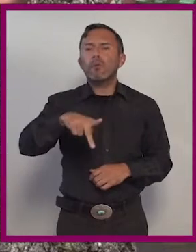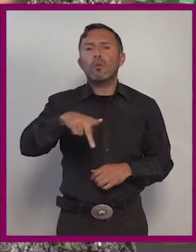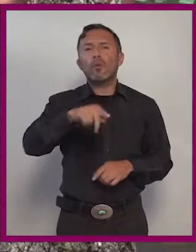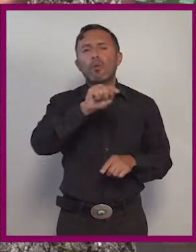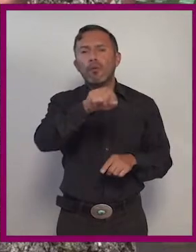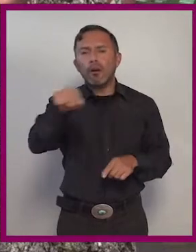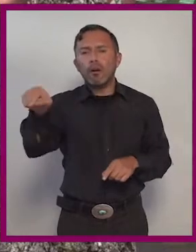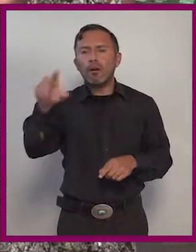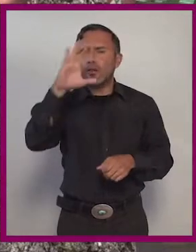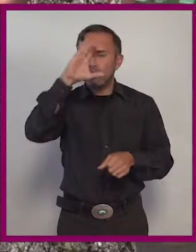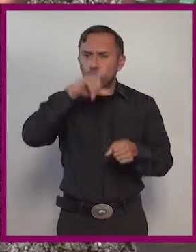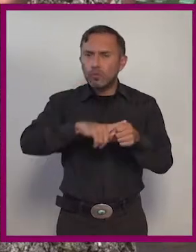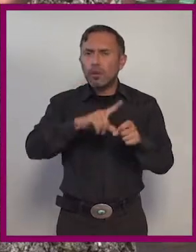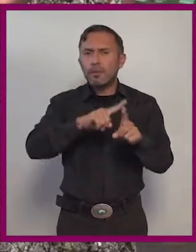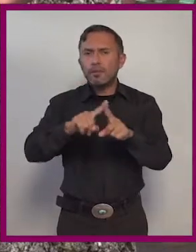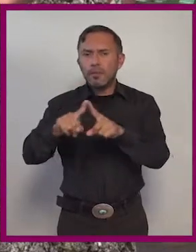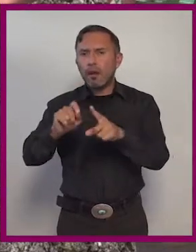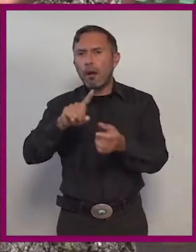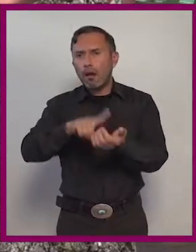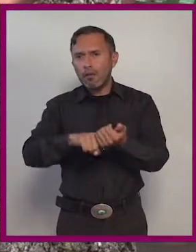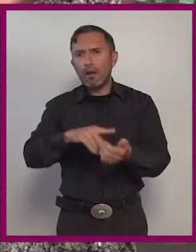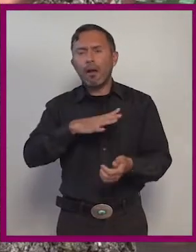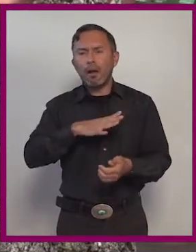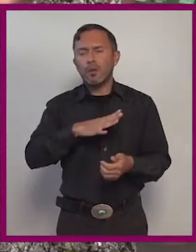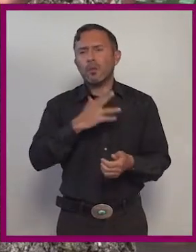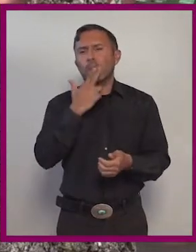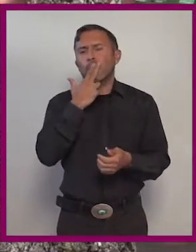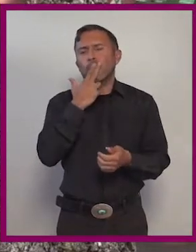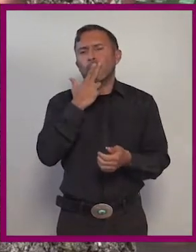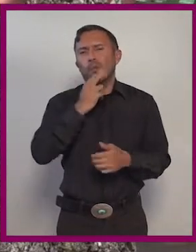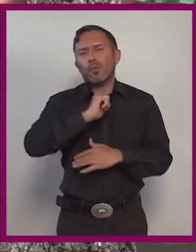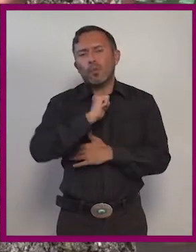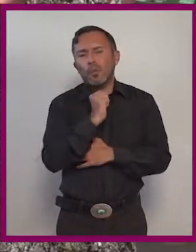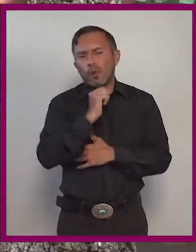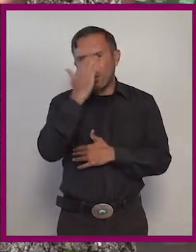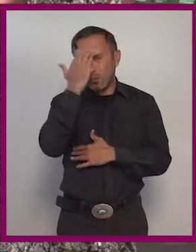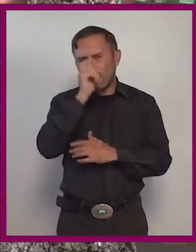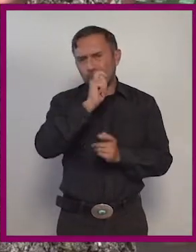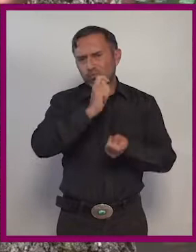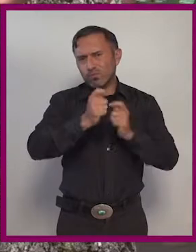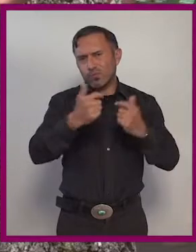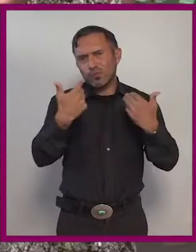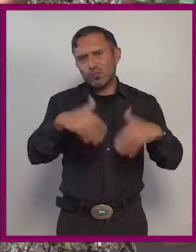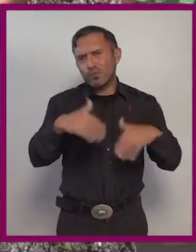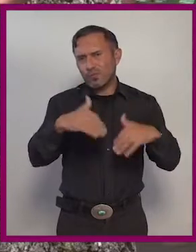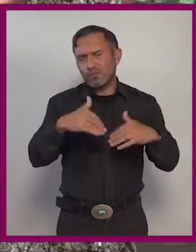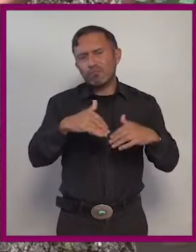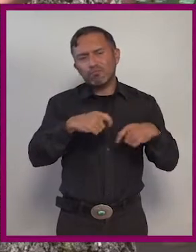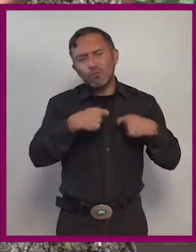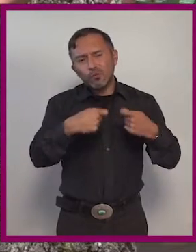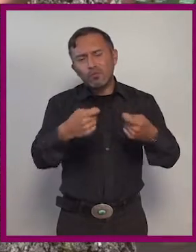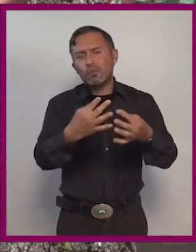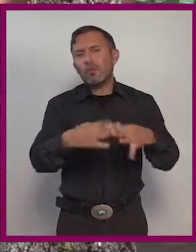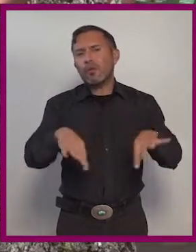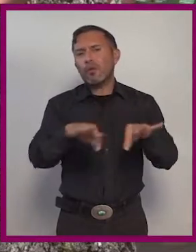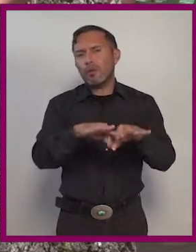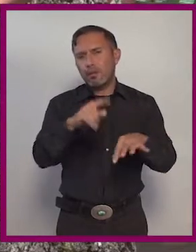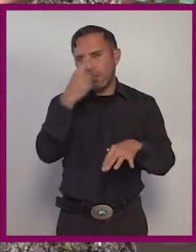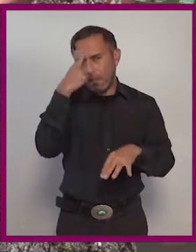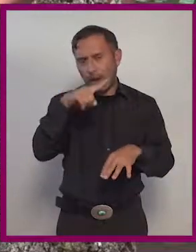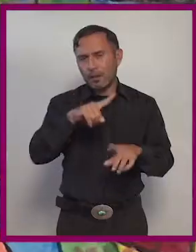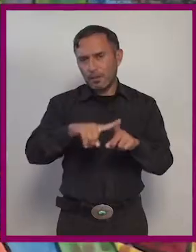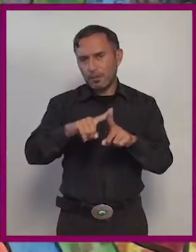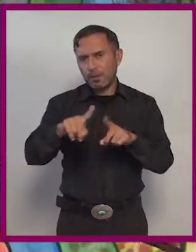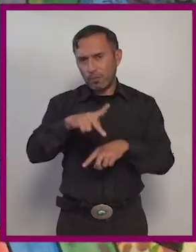cultura es poseedora de un acervo importante, que no obstante su vigencia e importancia para las propias